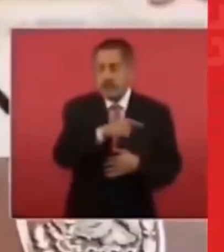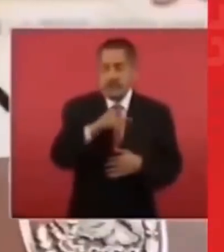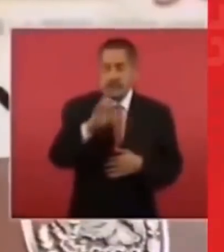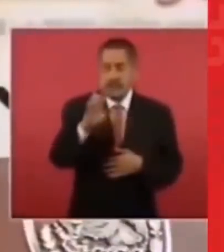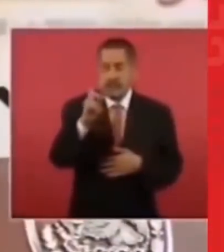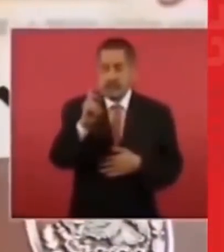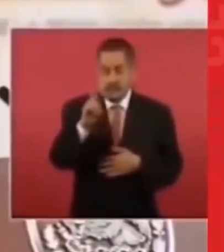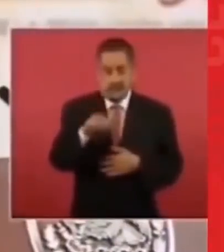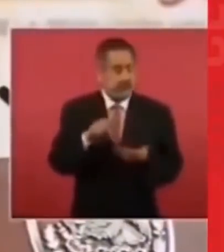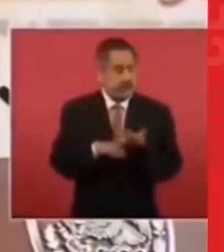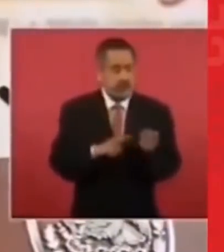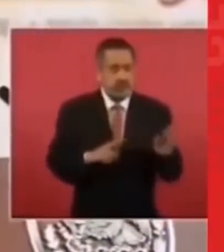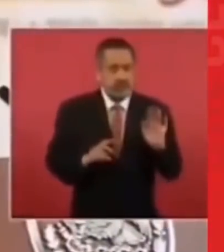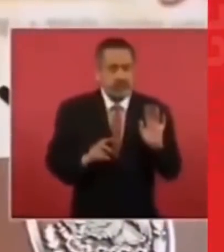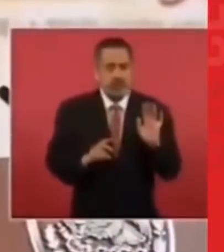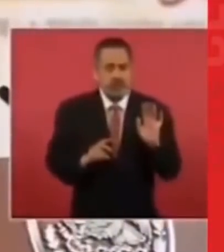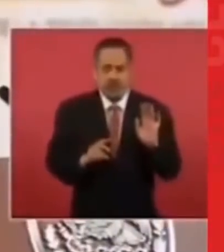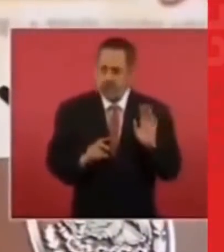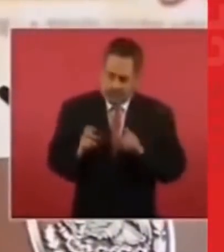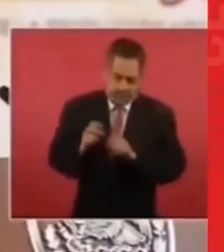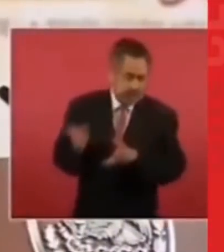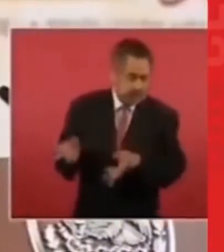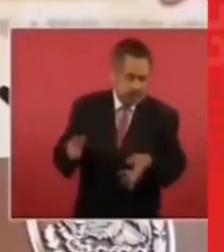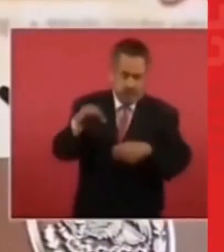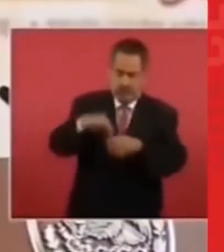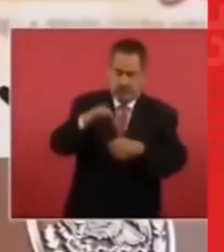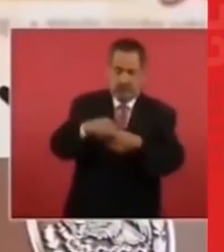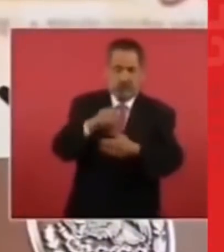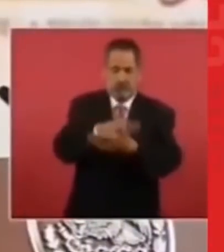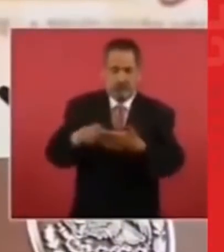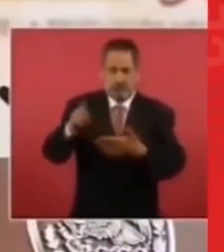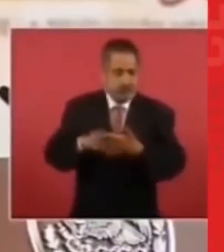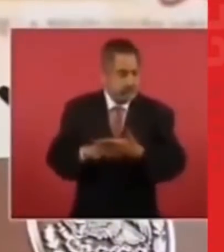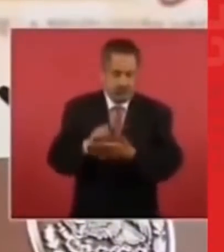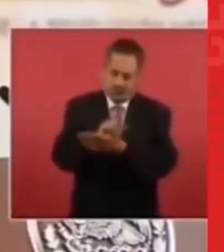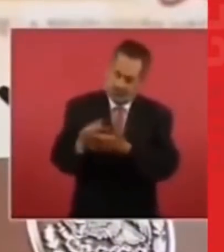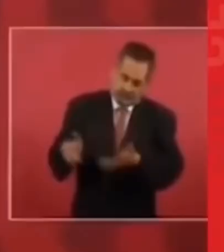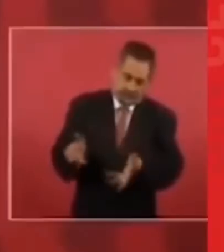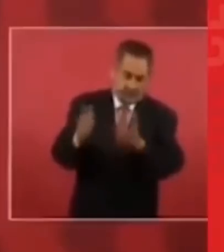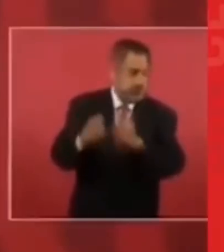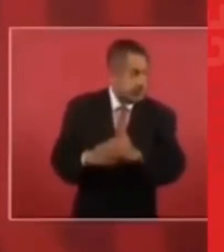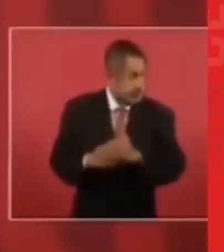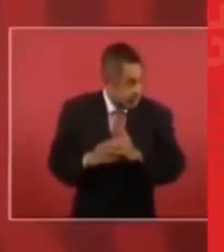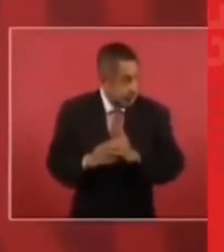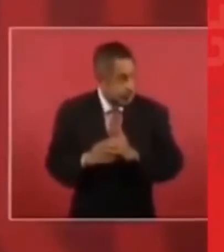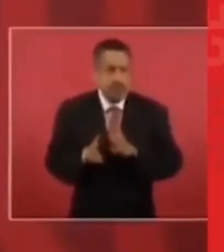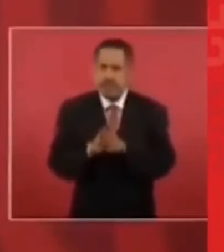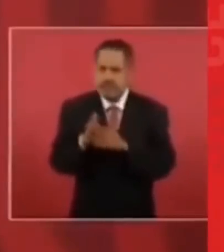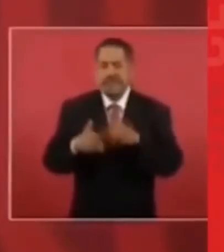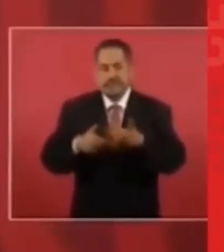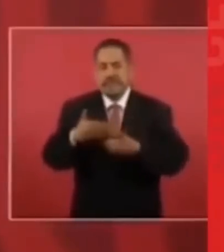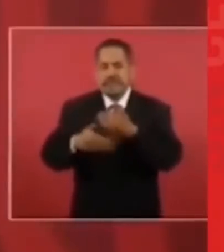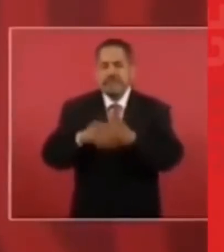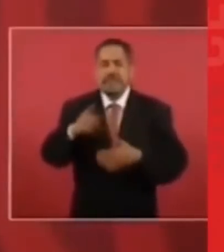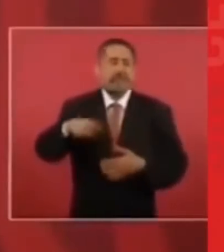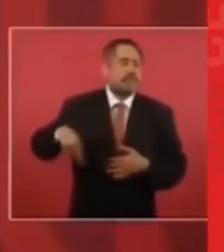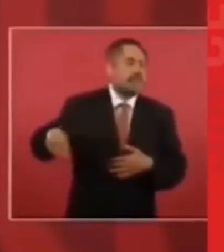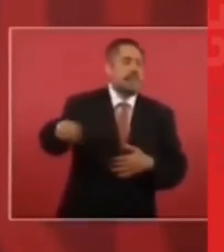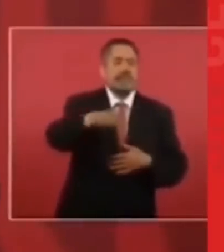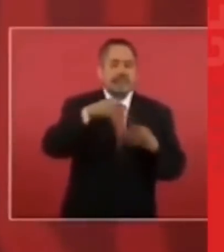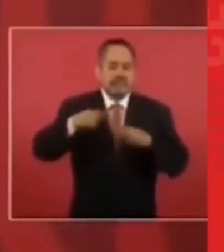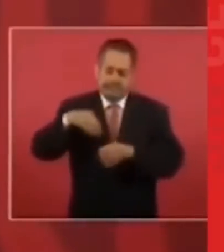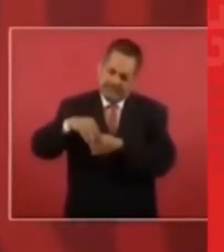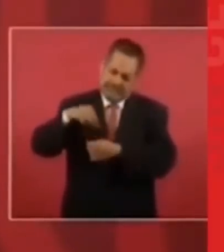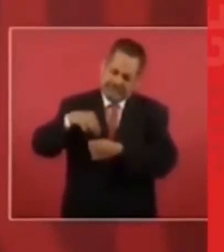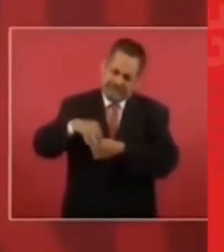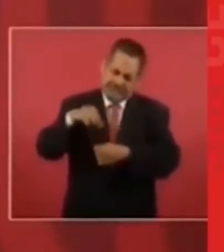impidió el que yo pudiese llegar con el voto de los ciudadanos a la